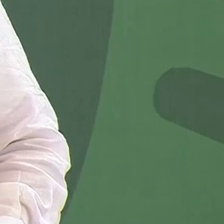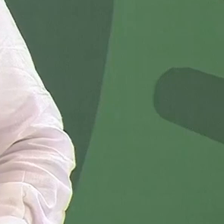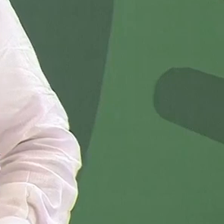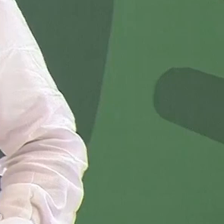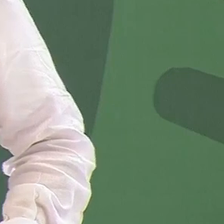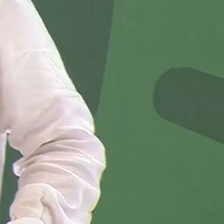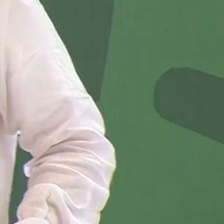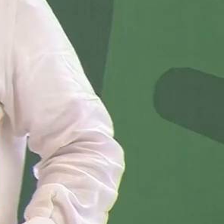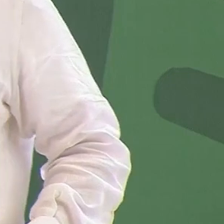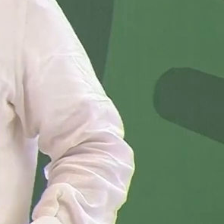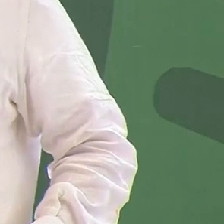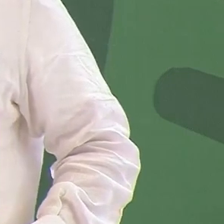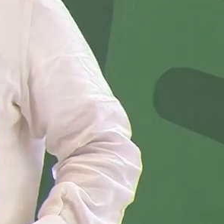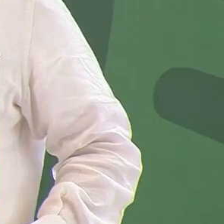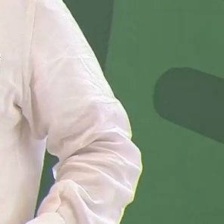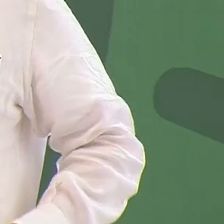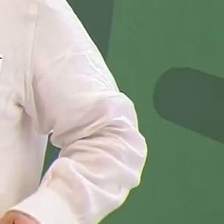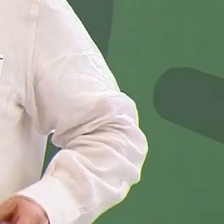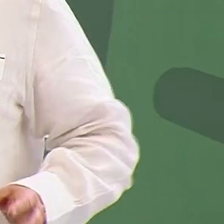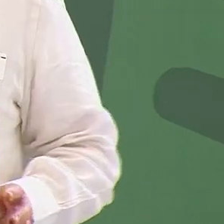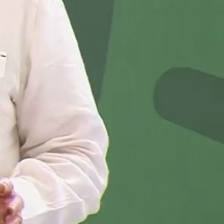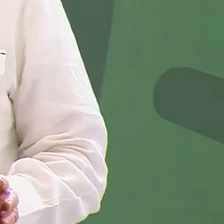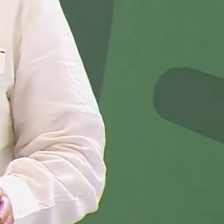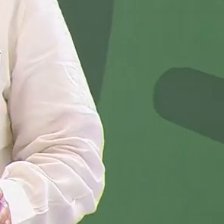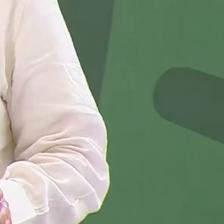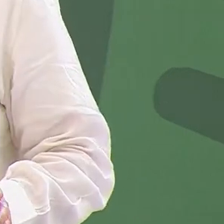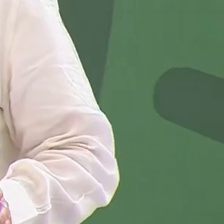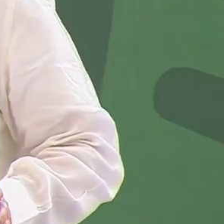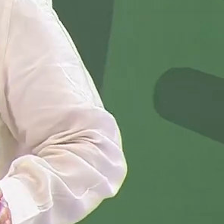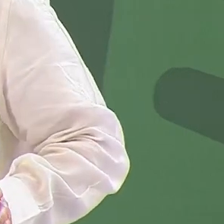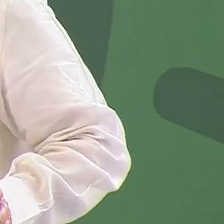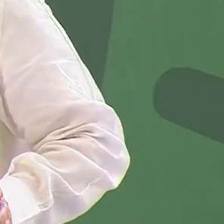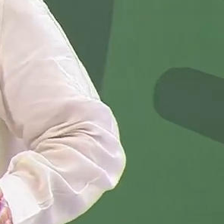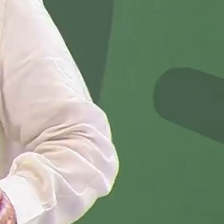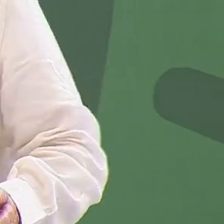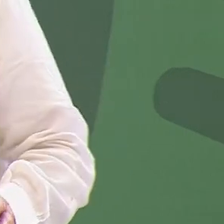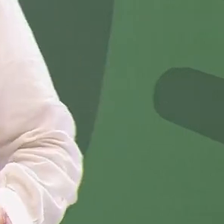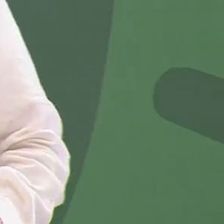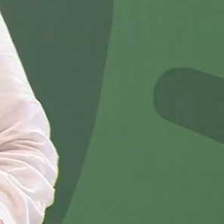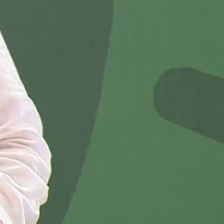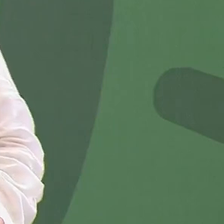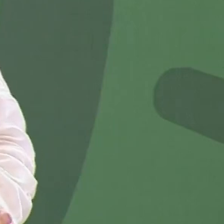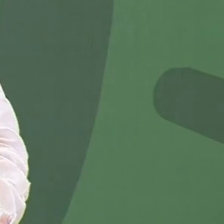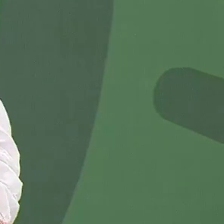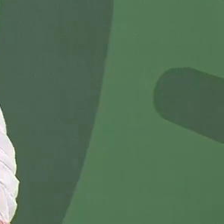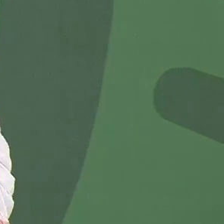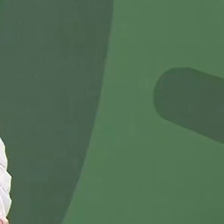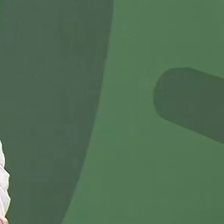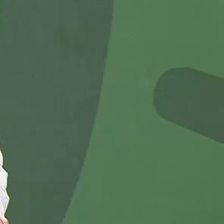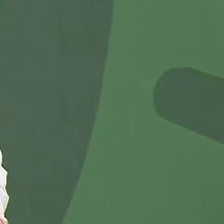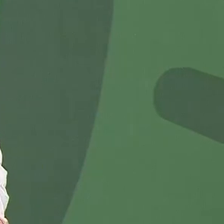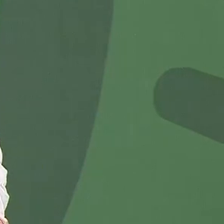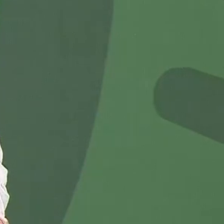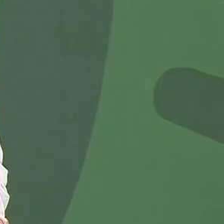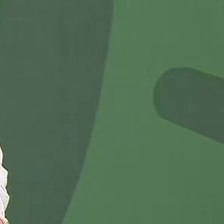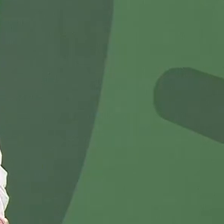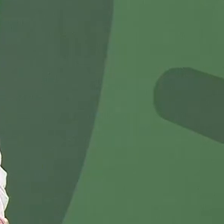representa también un aporte importante para nosotros, 6,000 millones de pesos. Luego